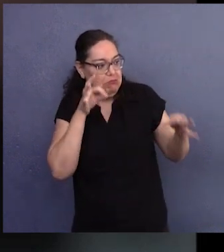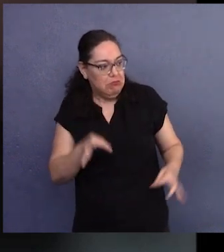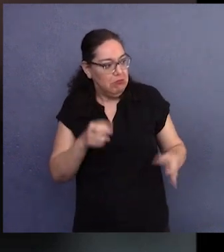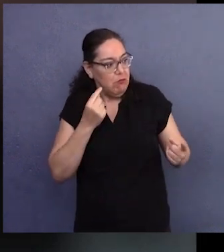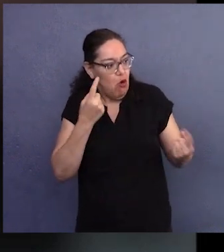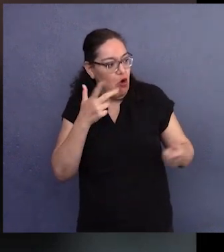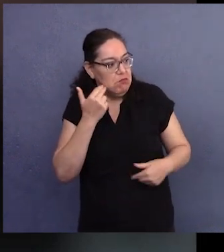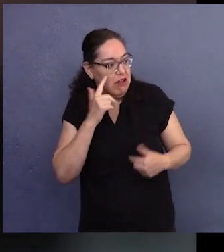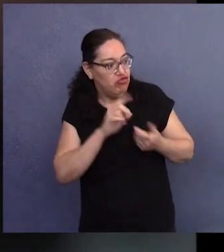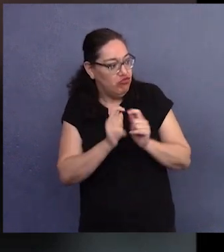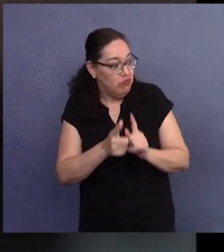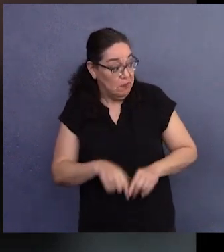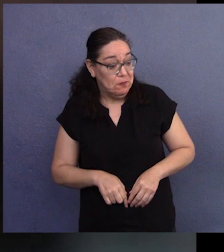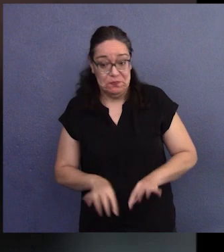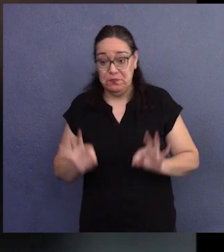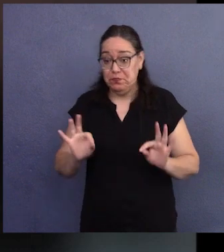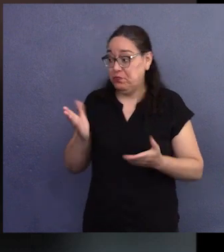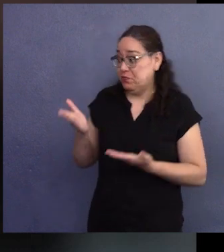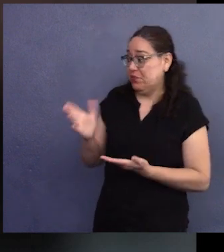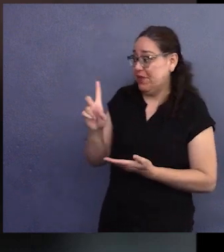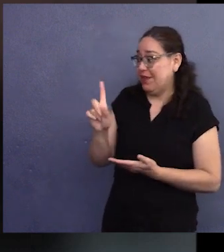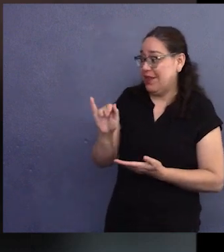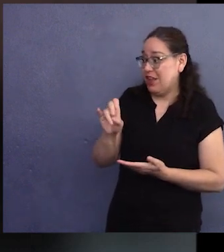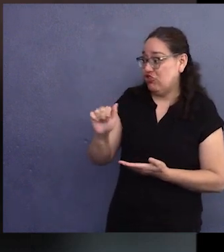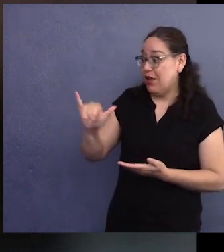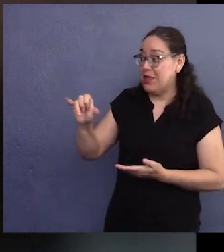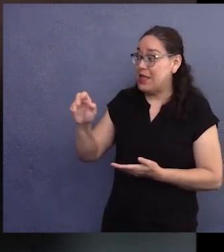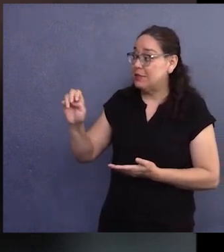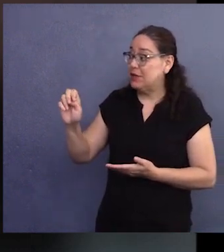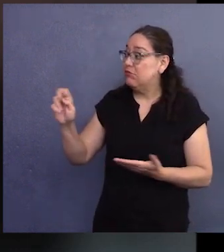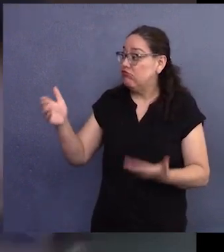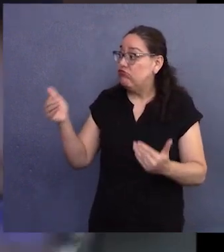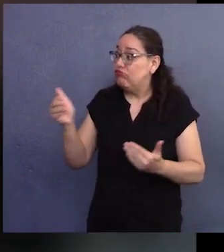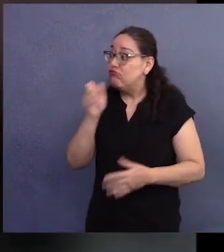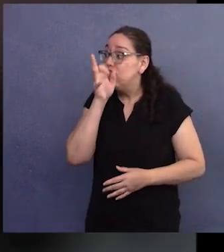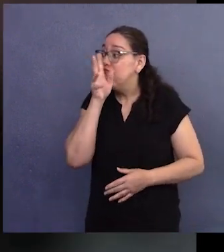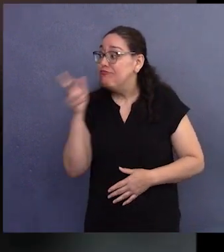instructions going forward. Okay, Denisha, Yasmin, unmute.